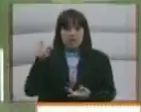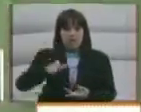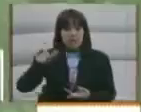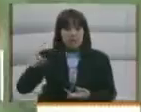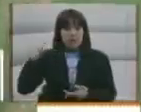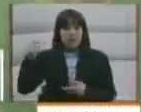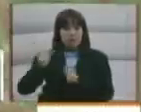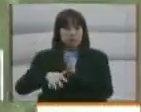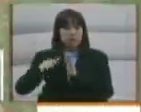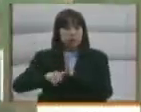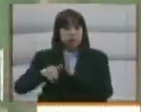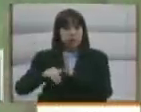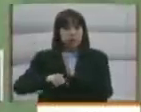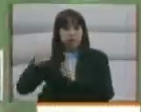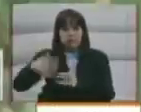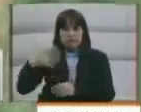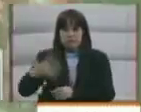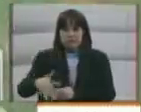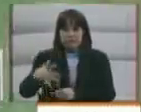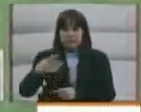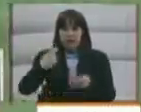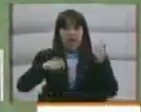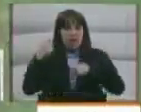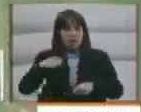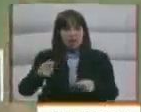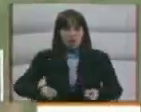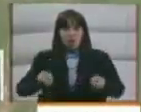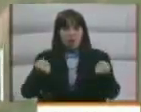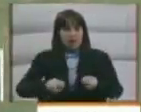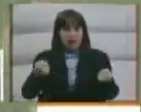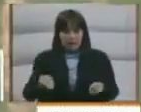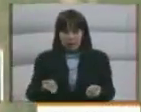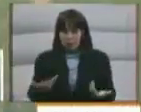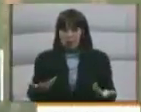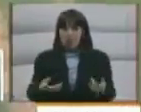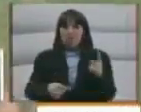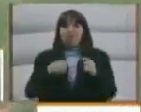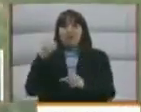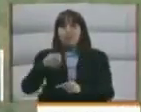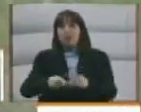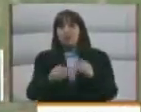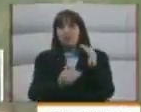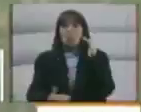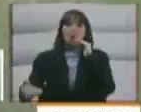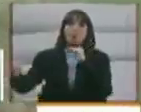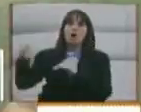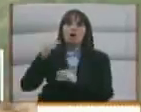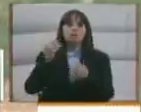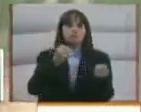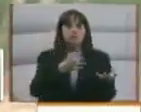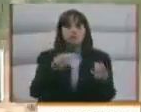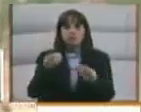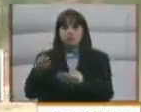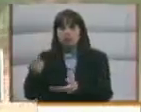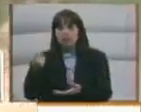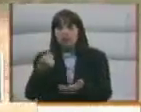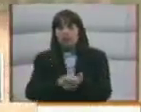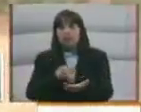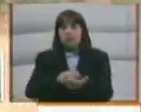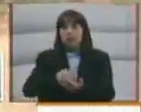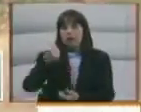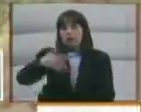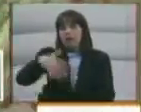venden a los mercados mayoristas y luego esos mismos mercados mayoristas distribuyen a un precio más elevado a